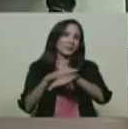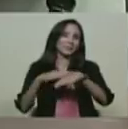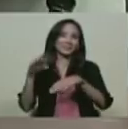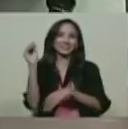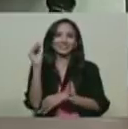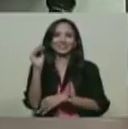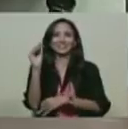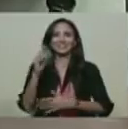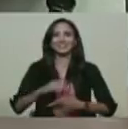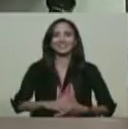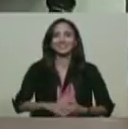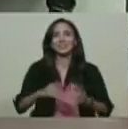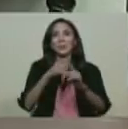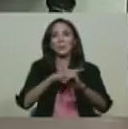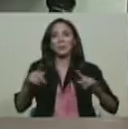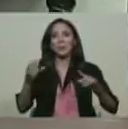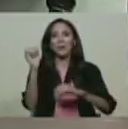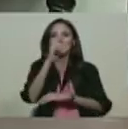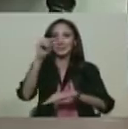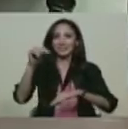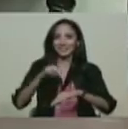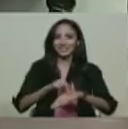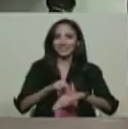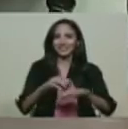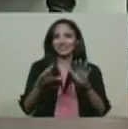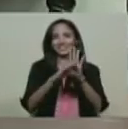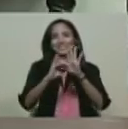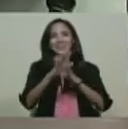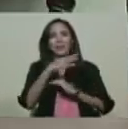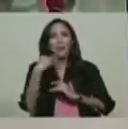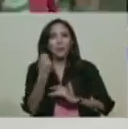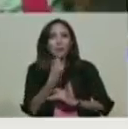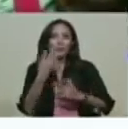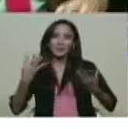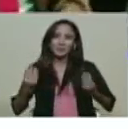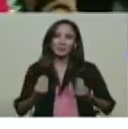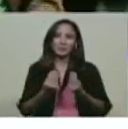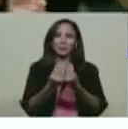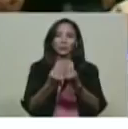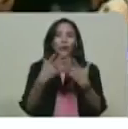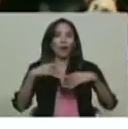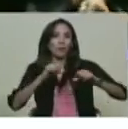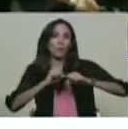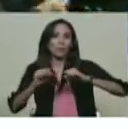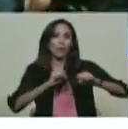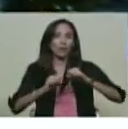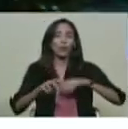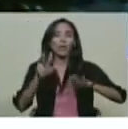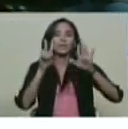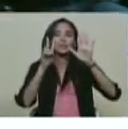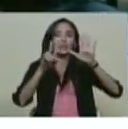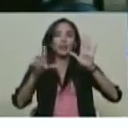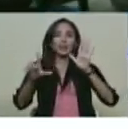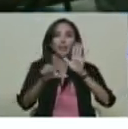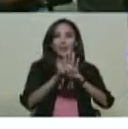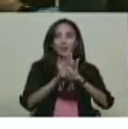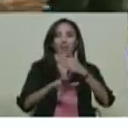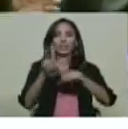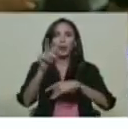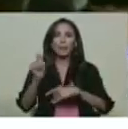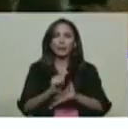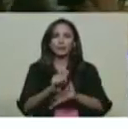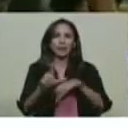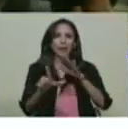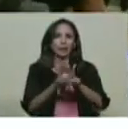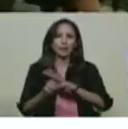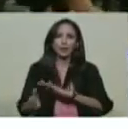Asamblea Constituyente con el futuro, la juventud, las mujeres, dinámica, siete leyes en tres meses. Leyes